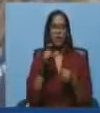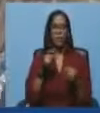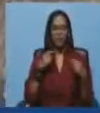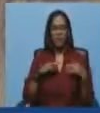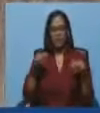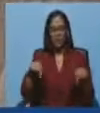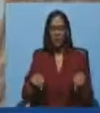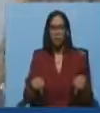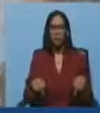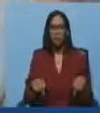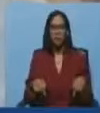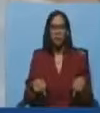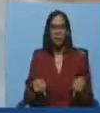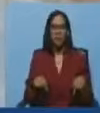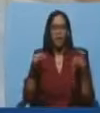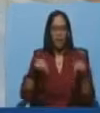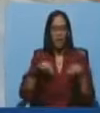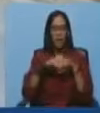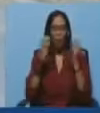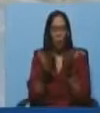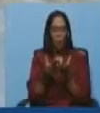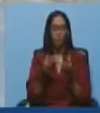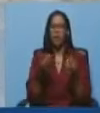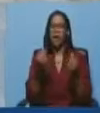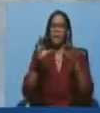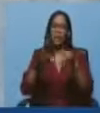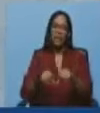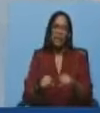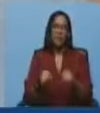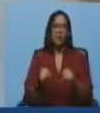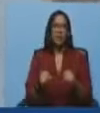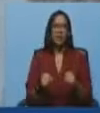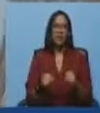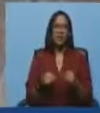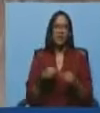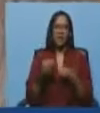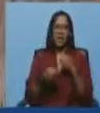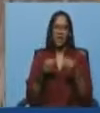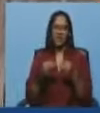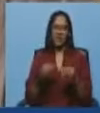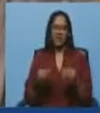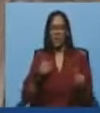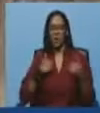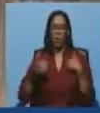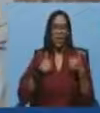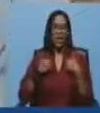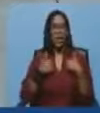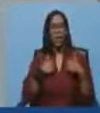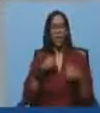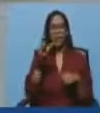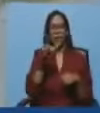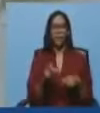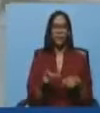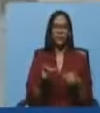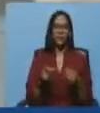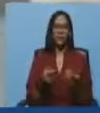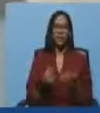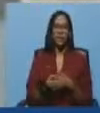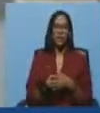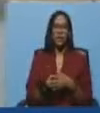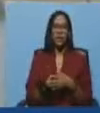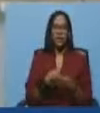aquí. En este mundo capitalista que te forja en el individualismo, en el egoísmo,